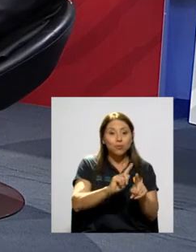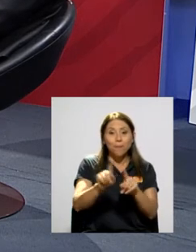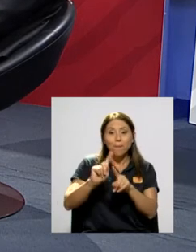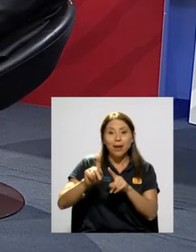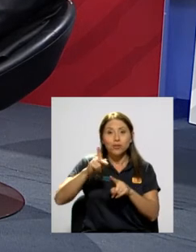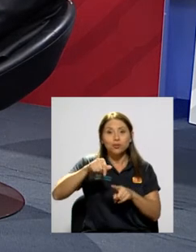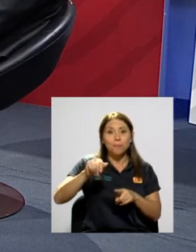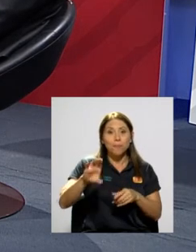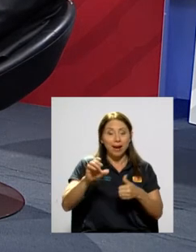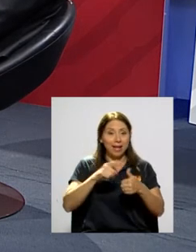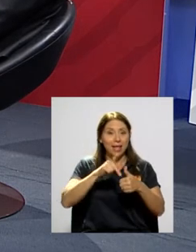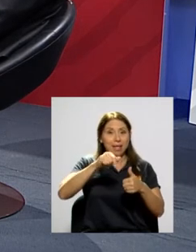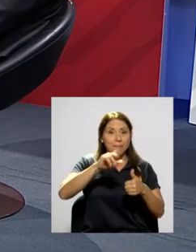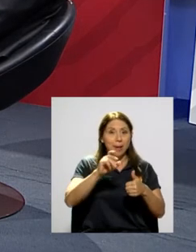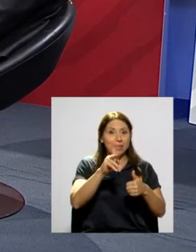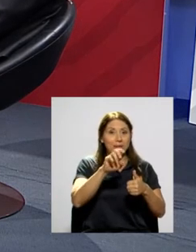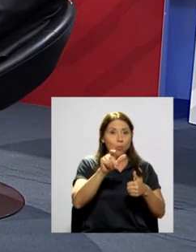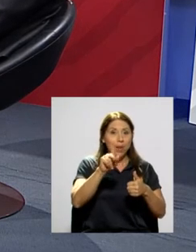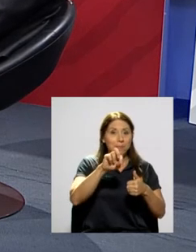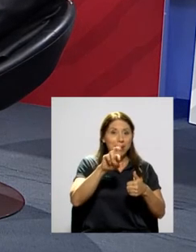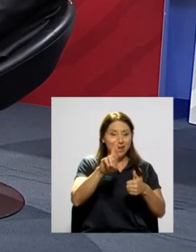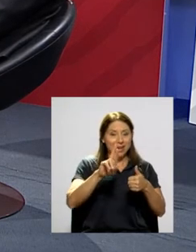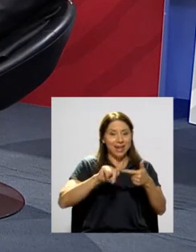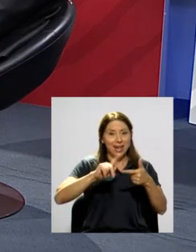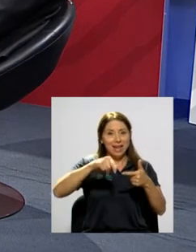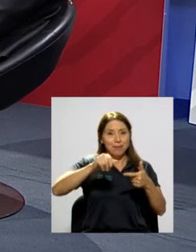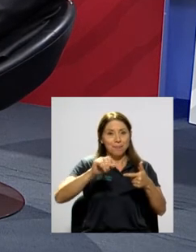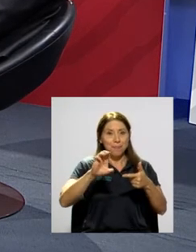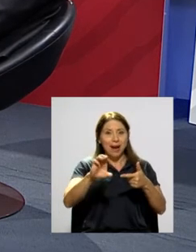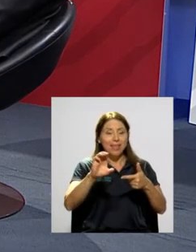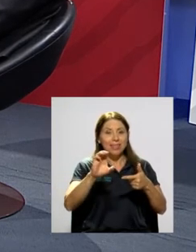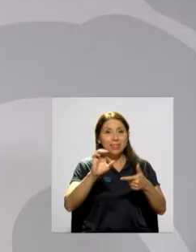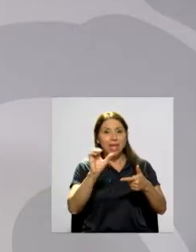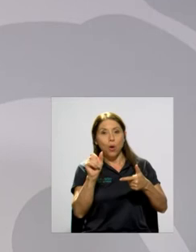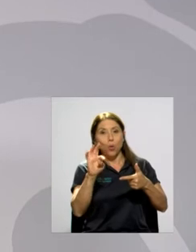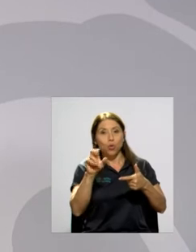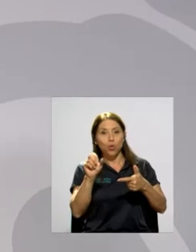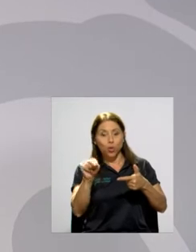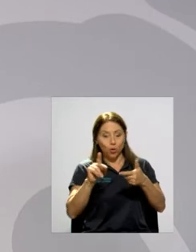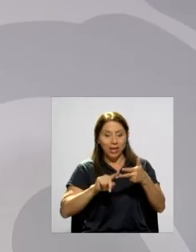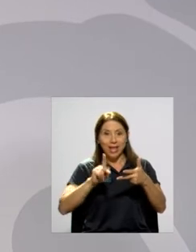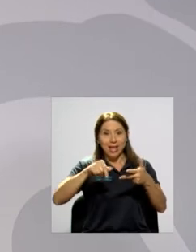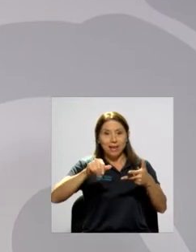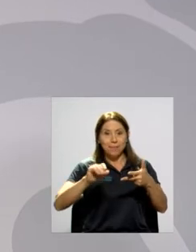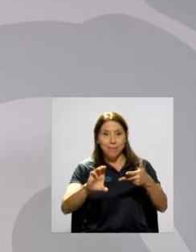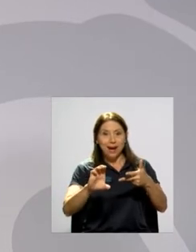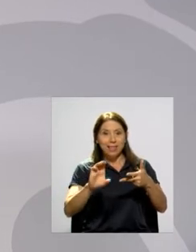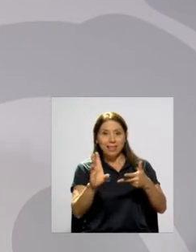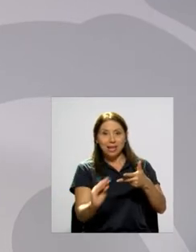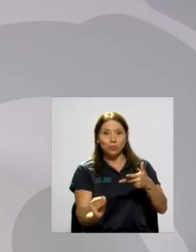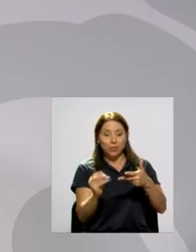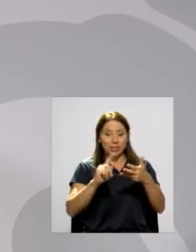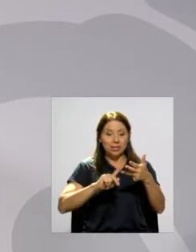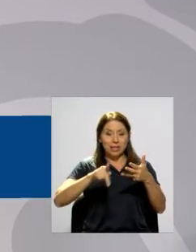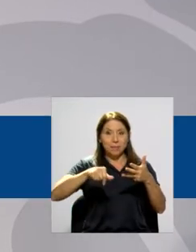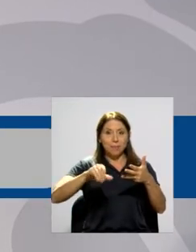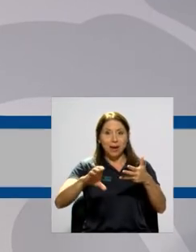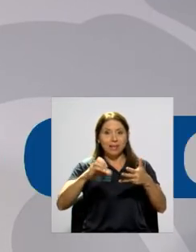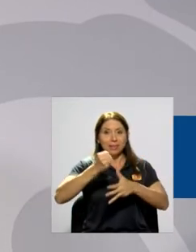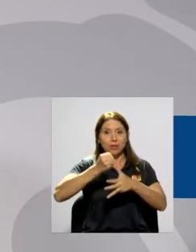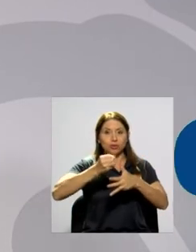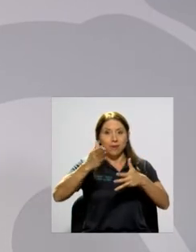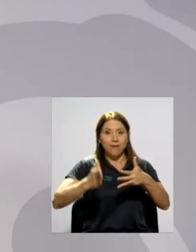de Welmer, el PAC de Don Otón, el PAC de las juventudes, el PAC de los sindicatos. Así es. Pero también